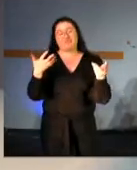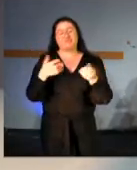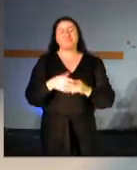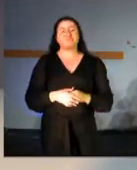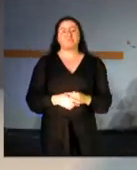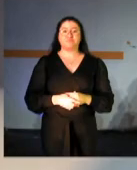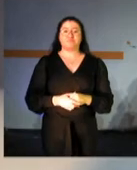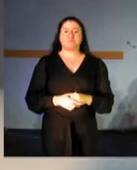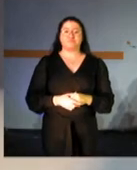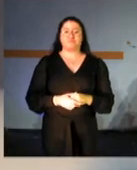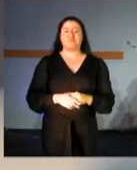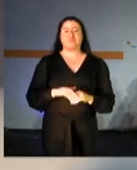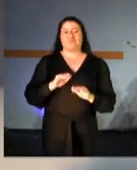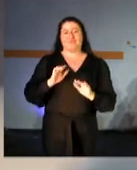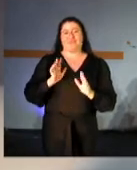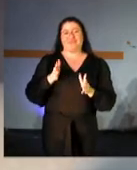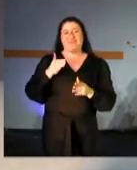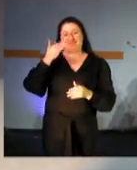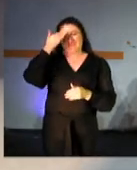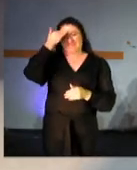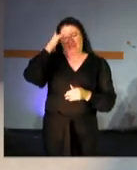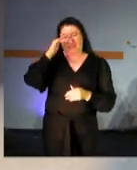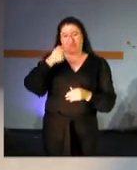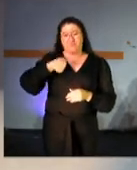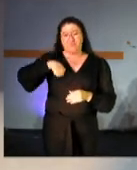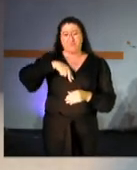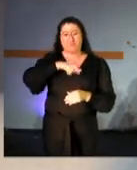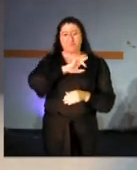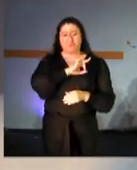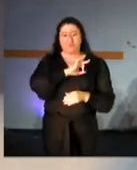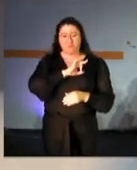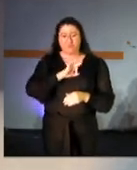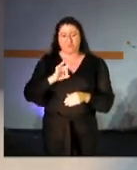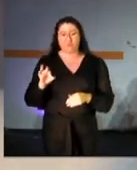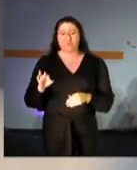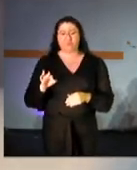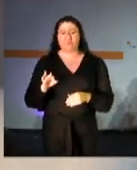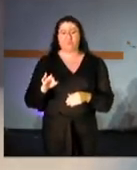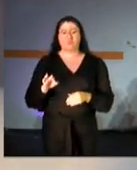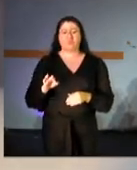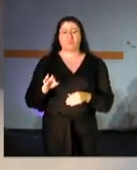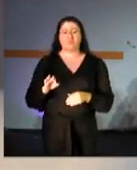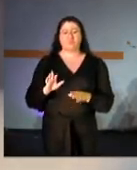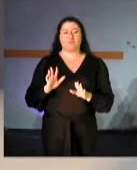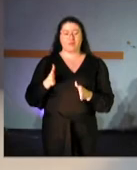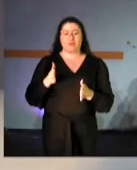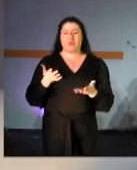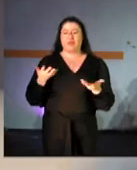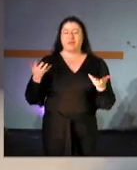Una vez sabiendo esto, ya podemos empezar a estudiar la dirección,